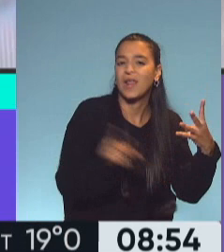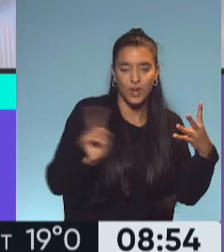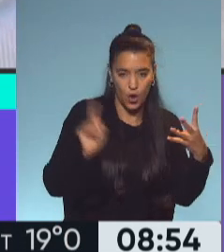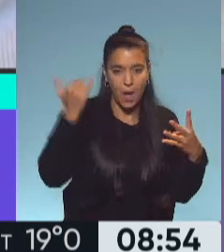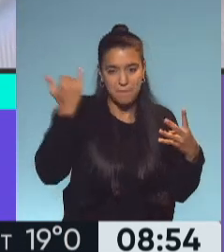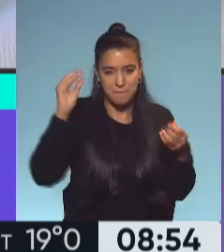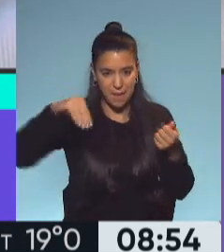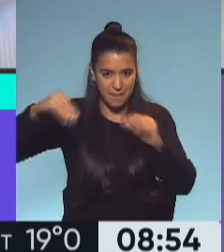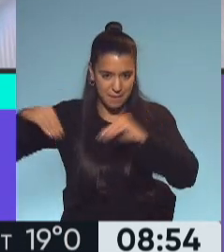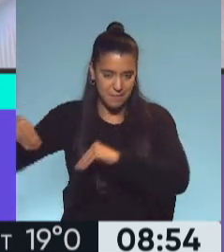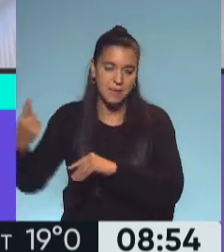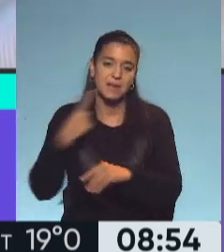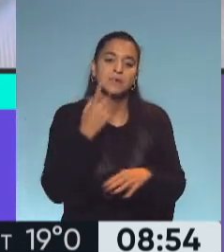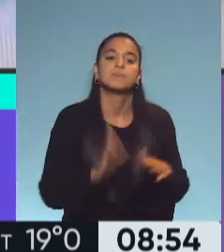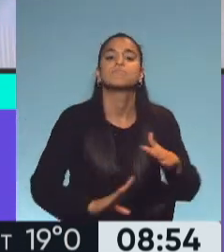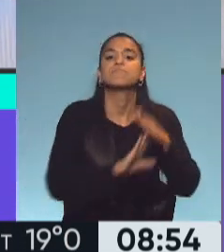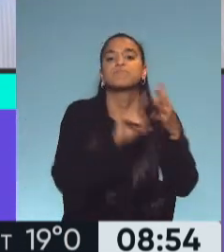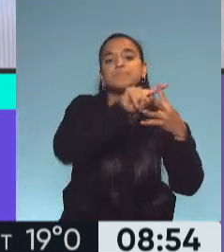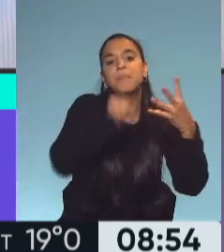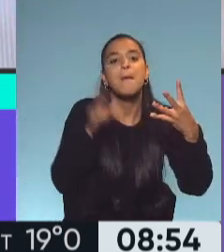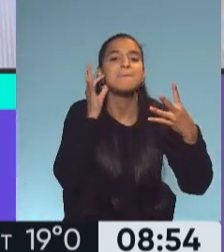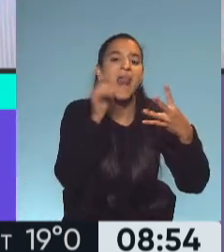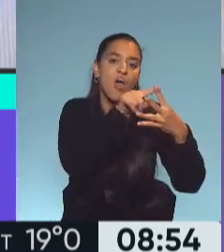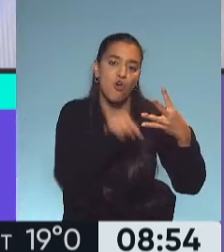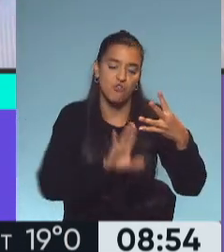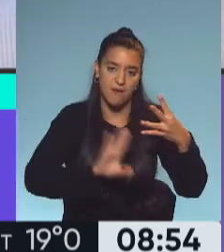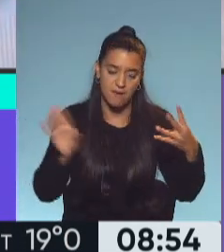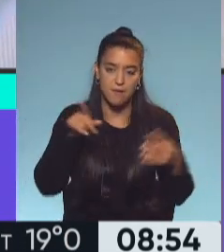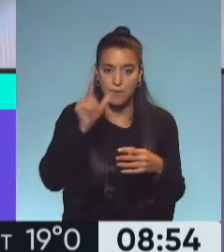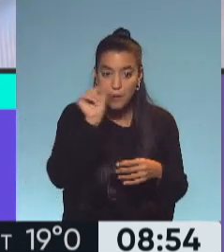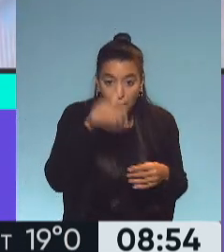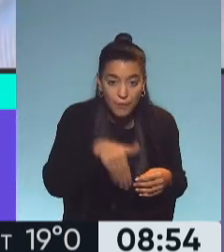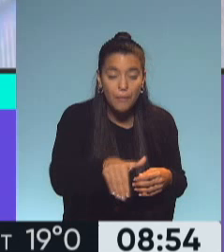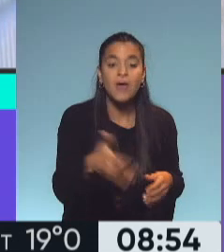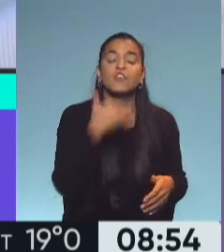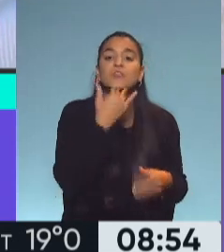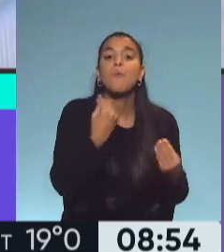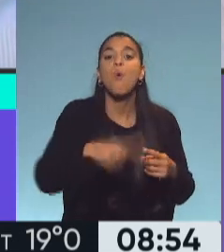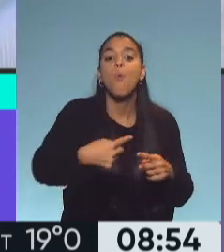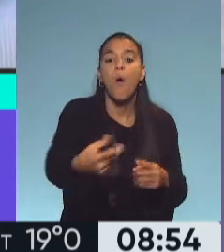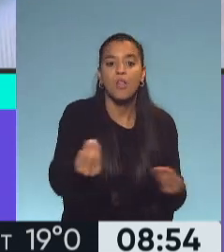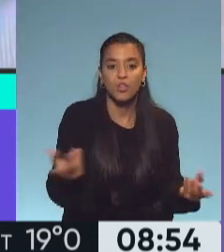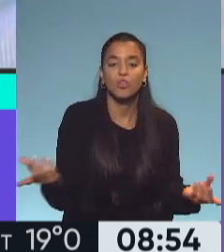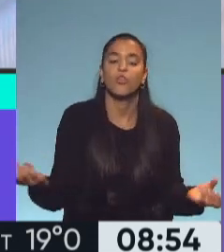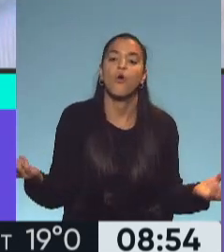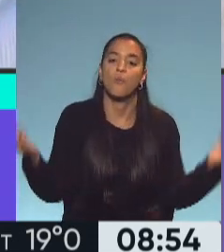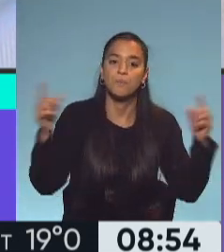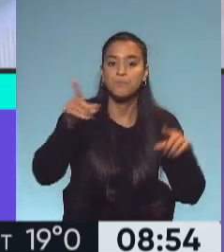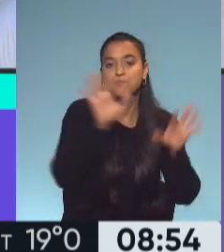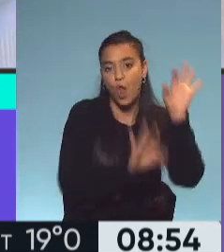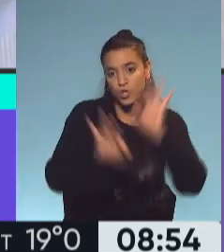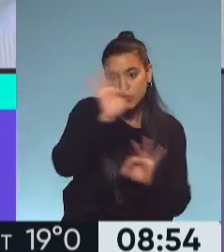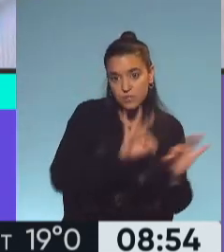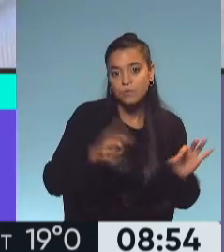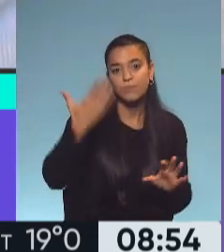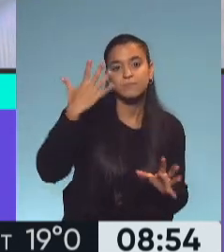4 interpretando a Diego Armando. Así que en breve, no sabemos cuándo, se sumará esto a otros tantos proyectos, como